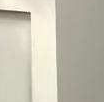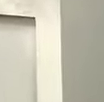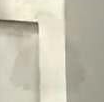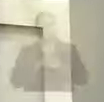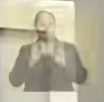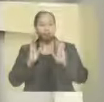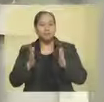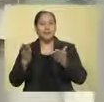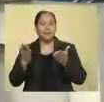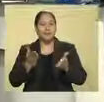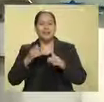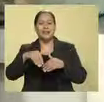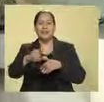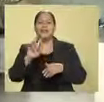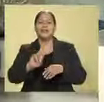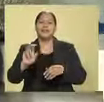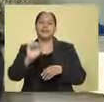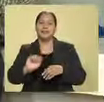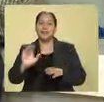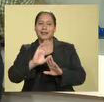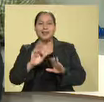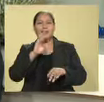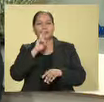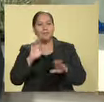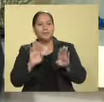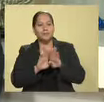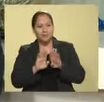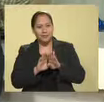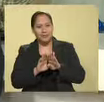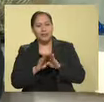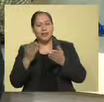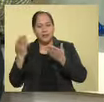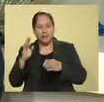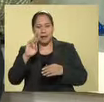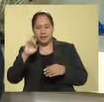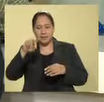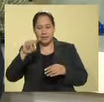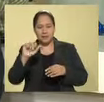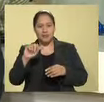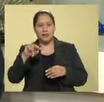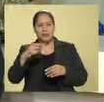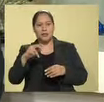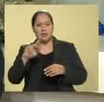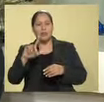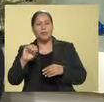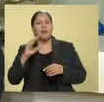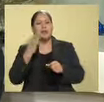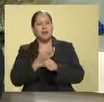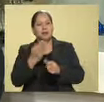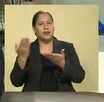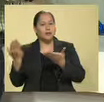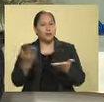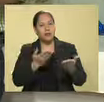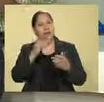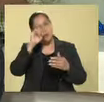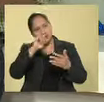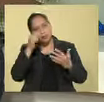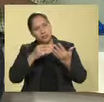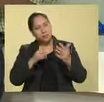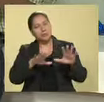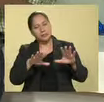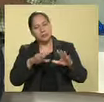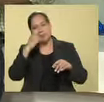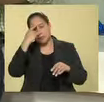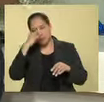Pues ya está aquí a la vuelta el fin de semana y qué mejor que con Brenda Angulo, que nos va a traer el día de hoy una súper recomendación